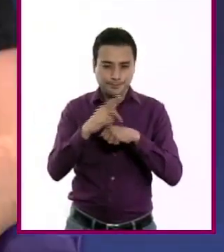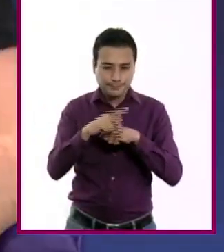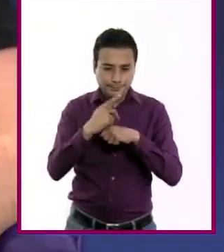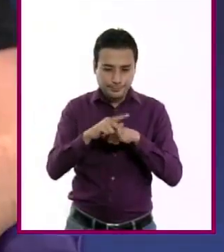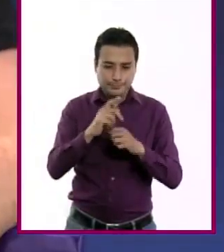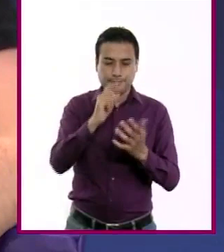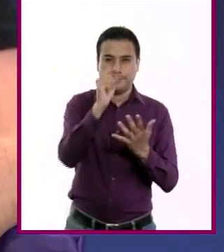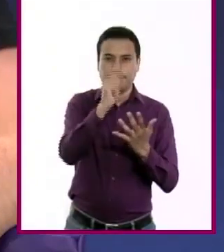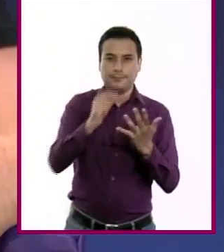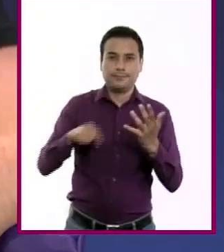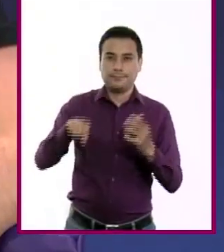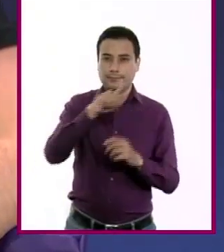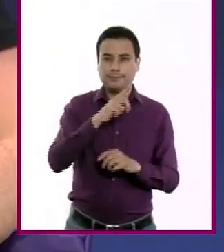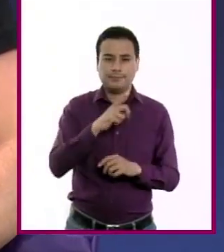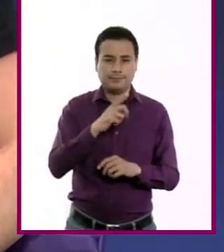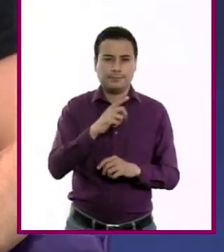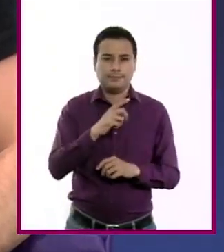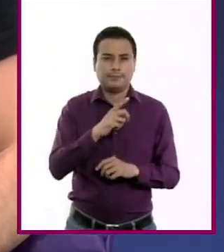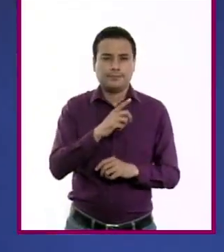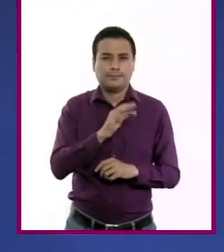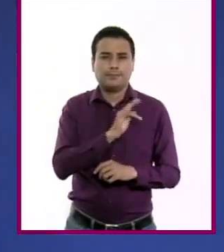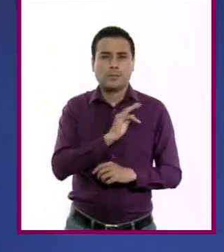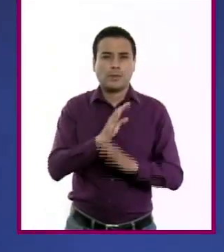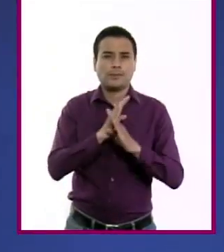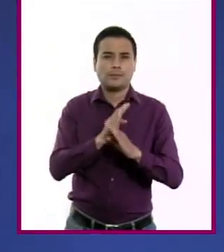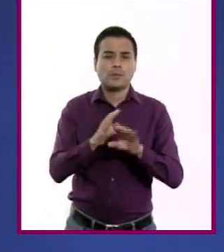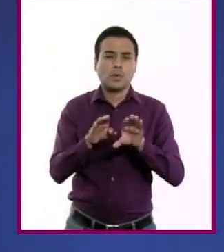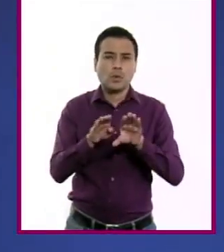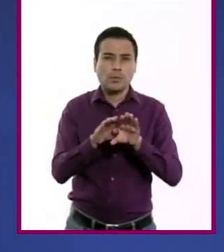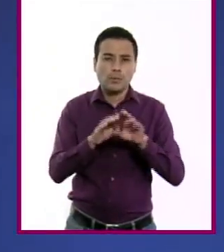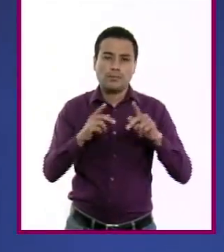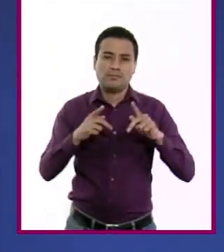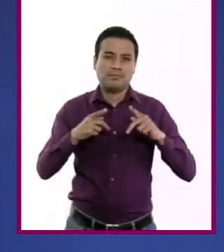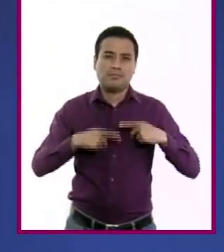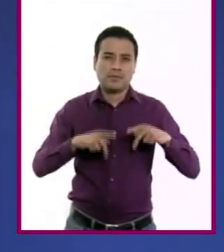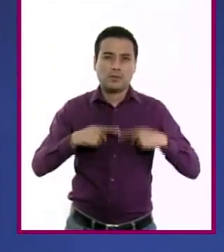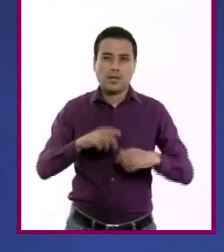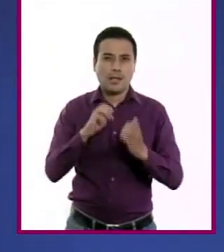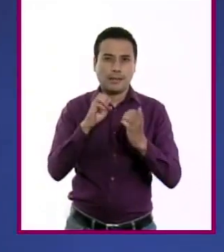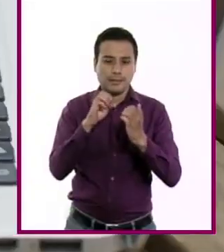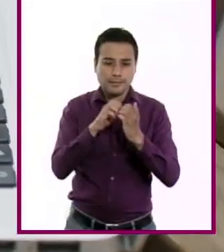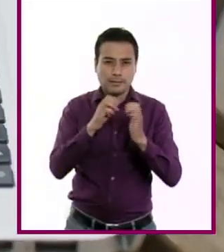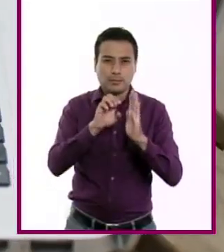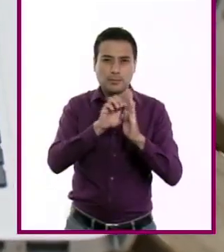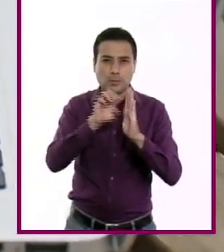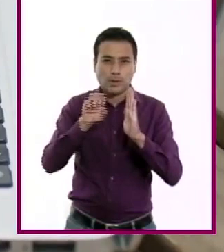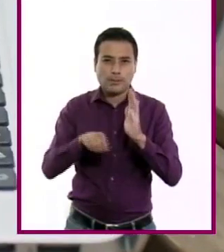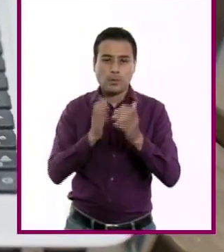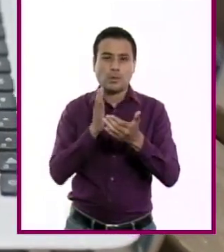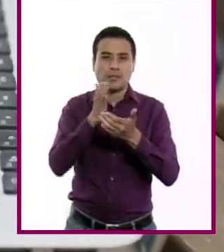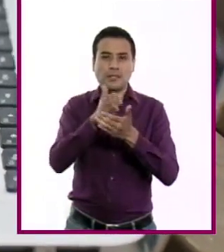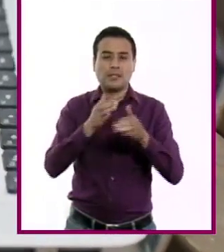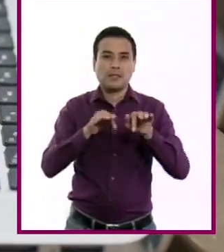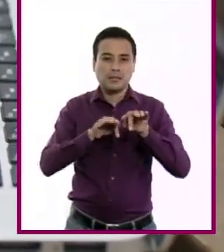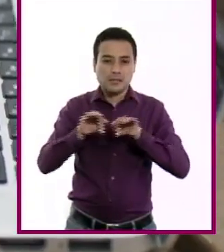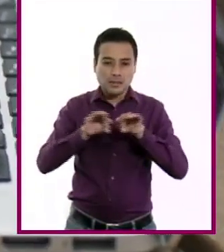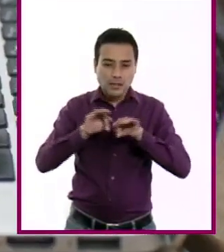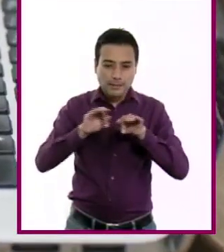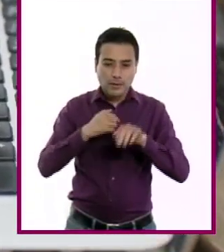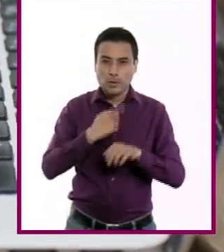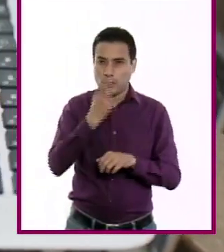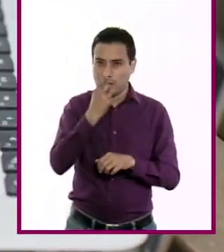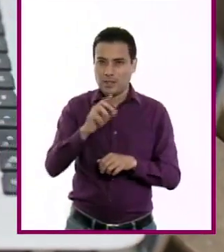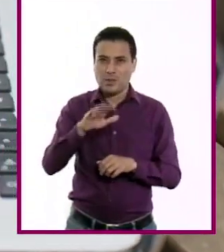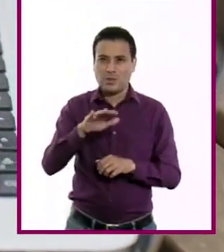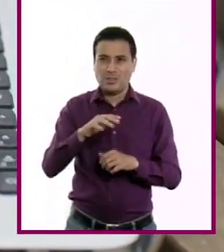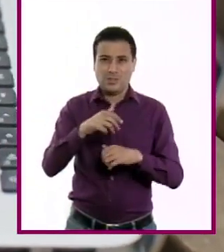conocimiento. Básicamente la ingeniería social consiste en engañar a la otra persona, ¿no? Uh-huh. Puede ser tan fácil como ir a su centro de trabajo y decirle, oye, pásame la contraseña,